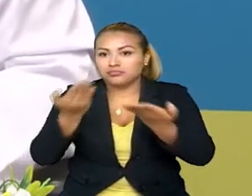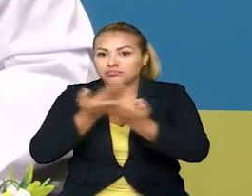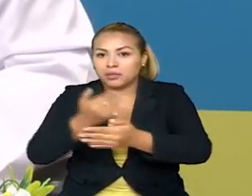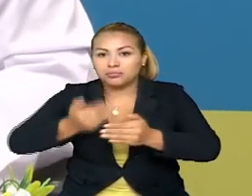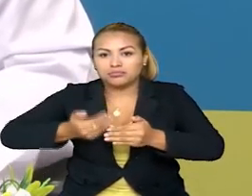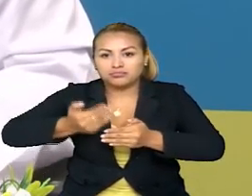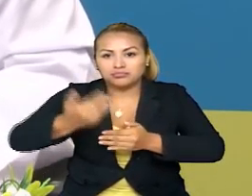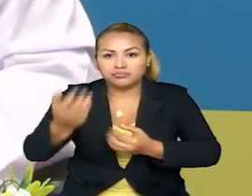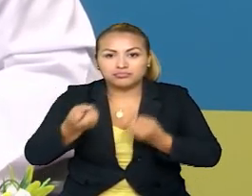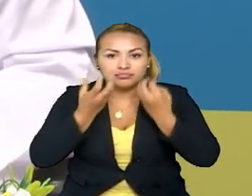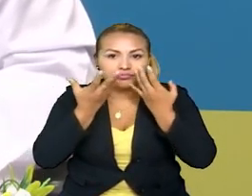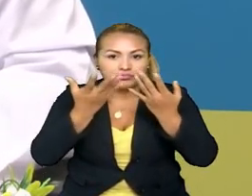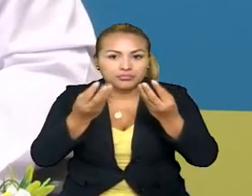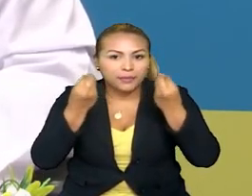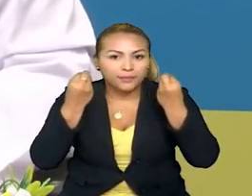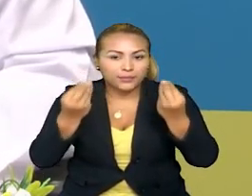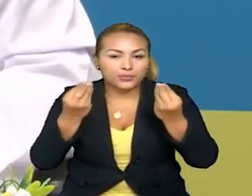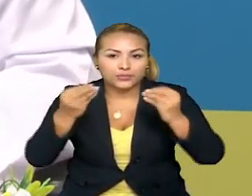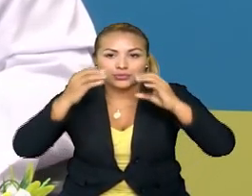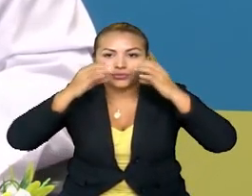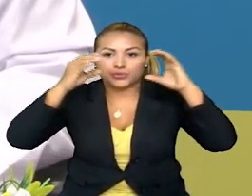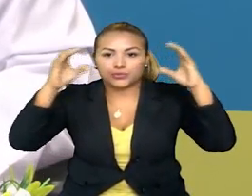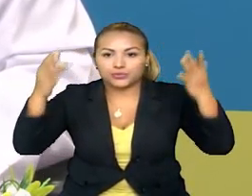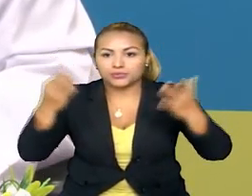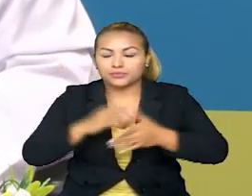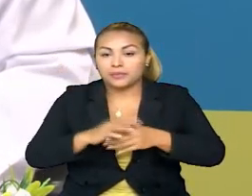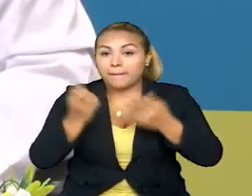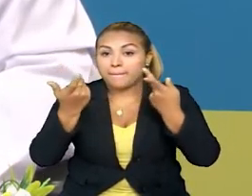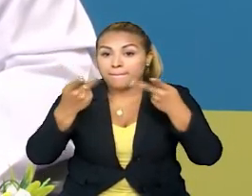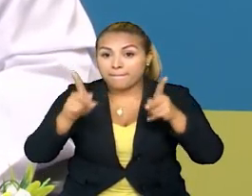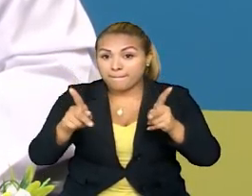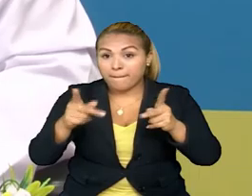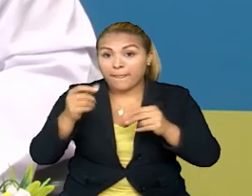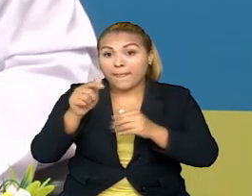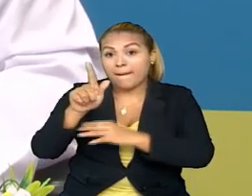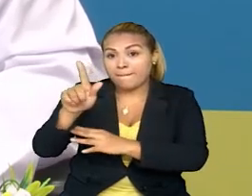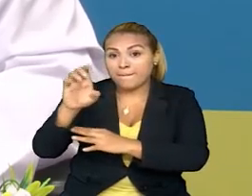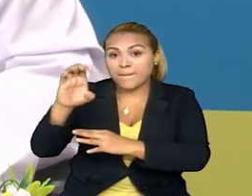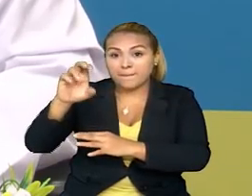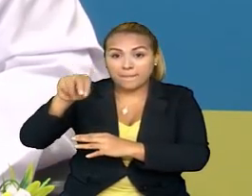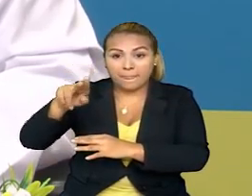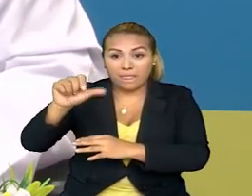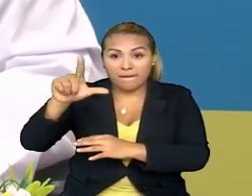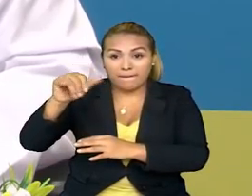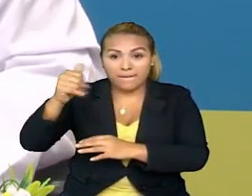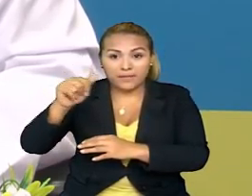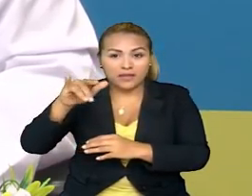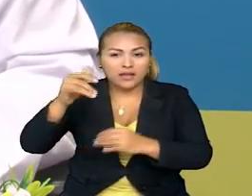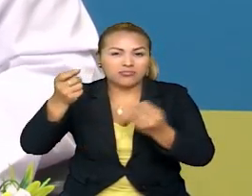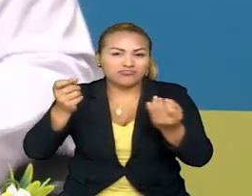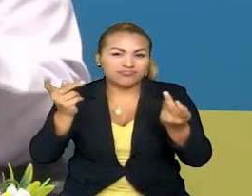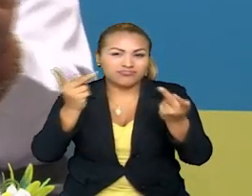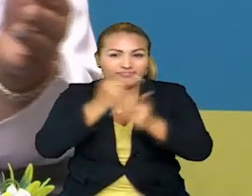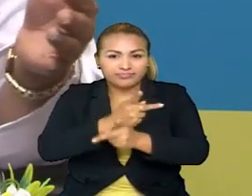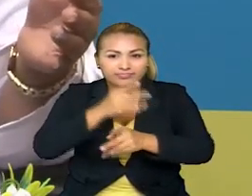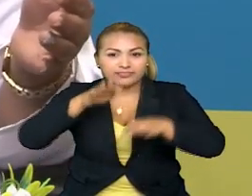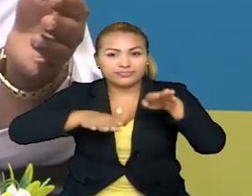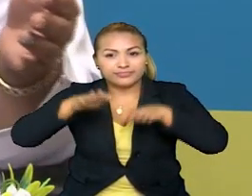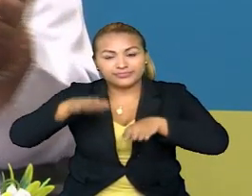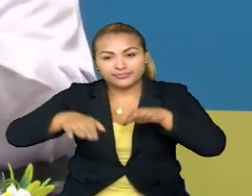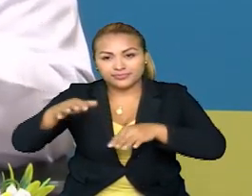con muchísima más agilidad pero la tecnología también es un arma de doble filo porque viene a